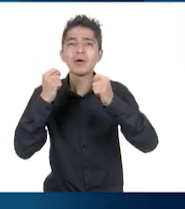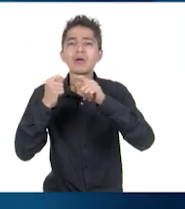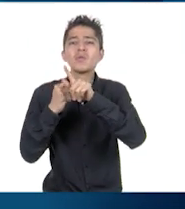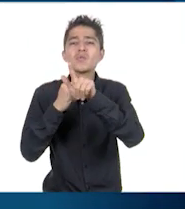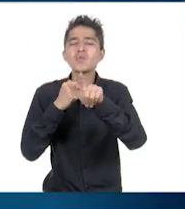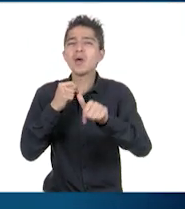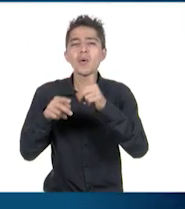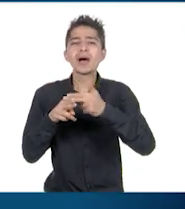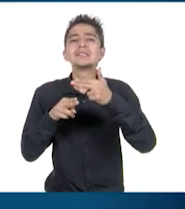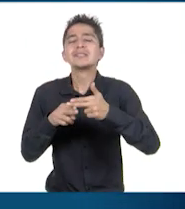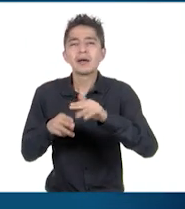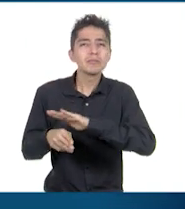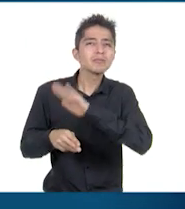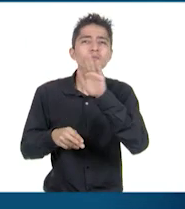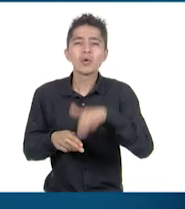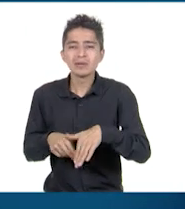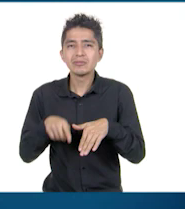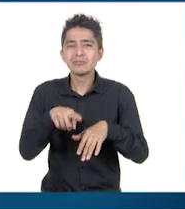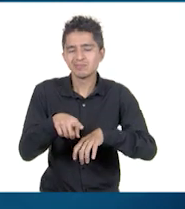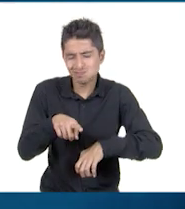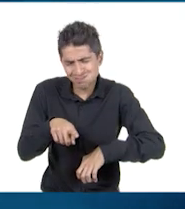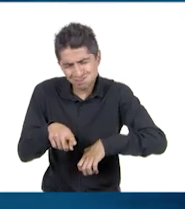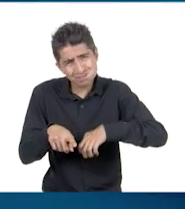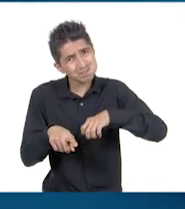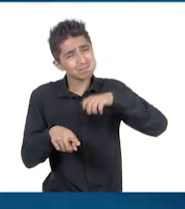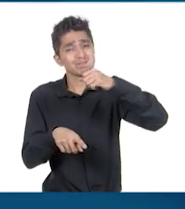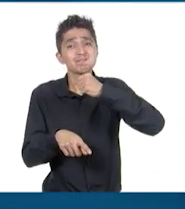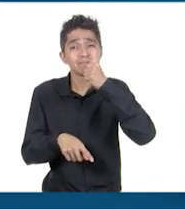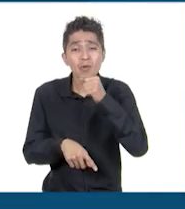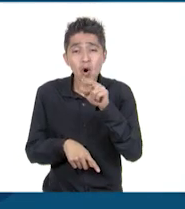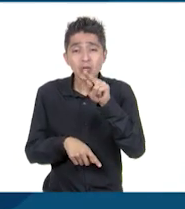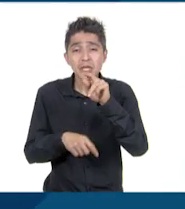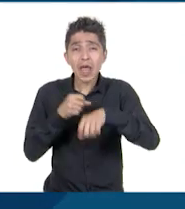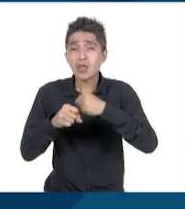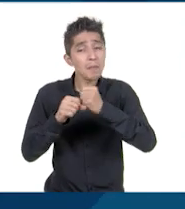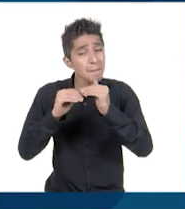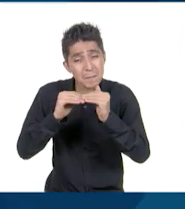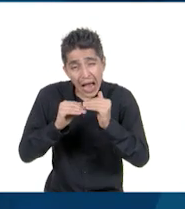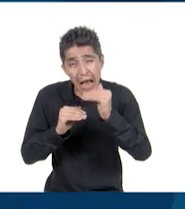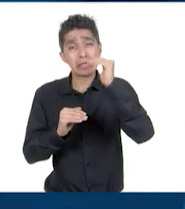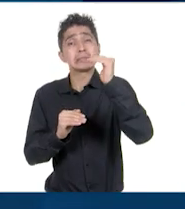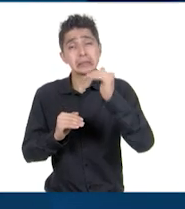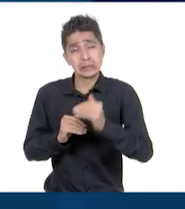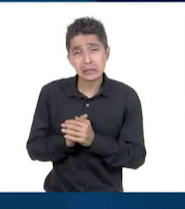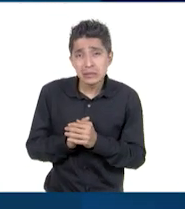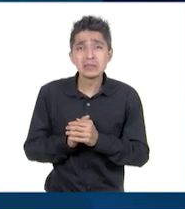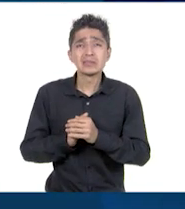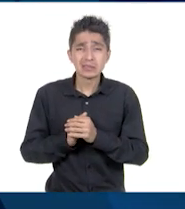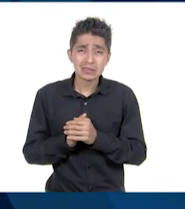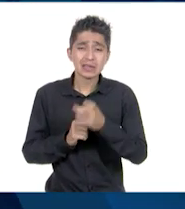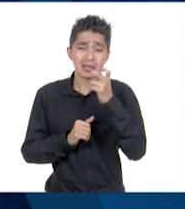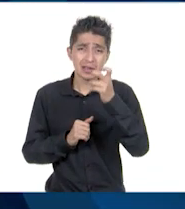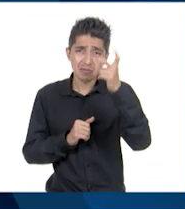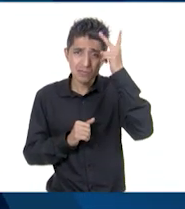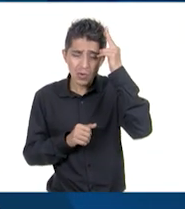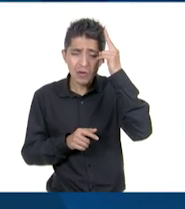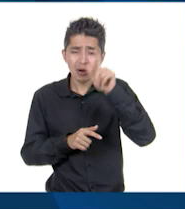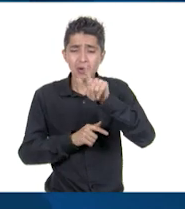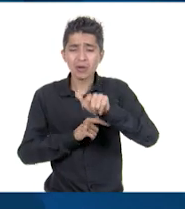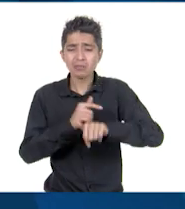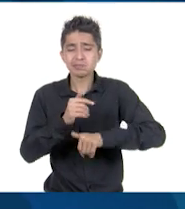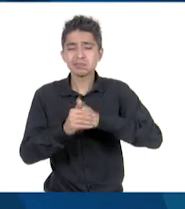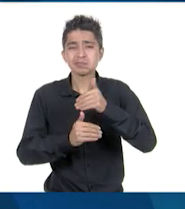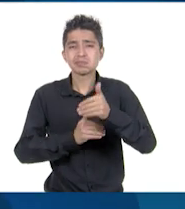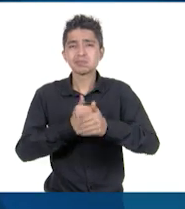muriendo ya en una edad avanzadísima, a más de 80 años. Y es este personaje que va a irse convirtiendo en